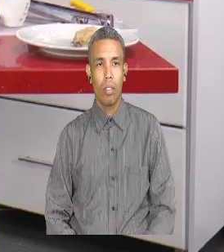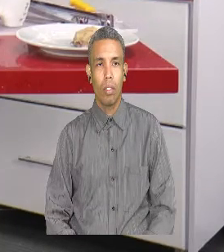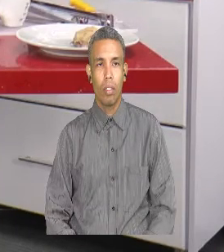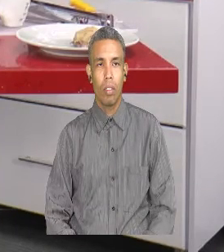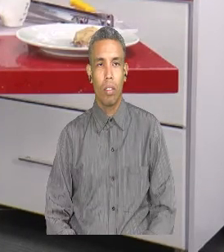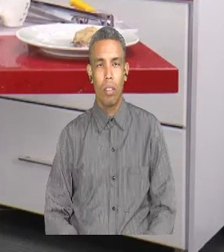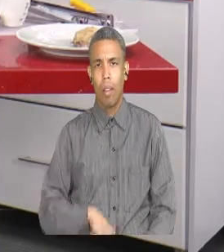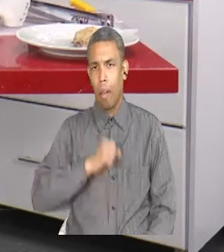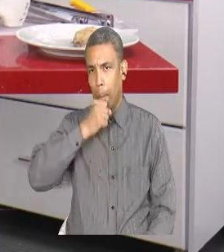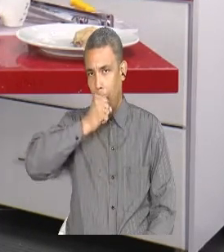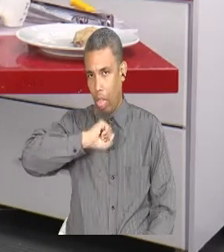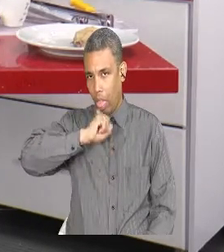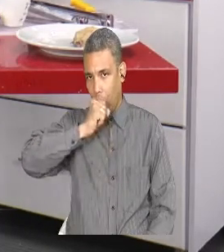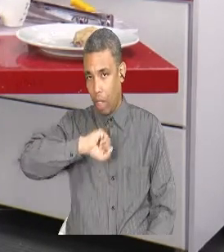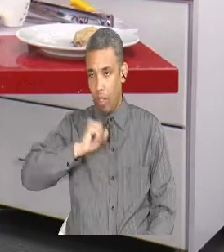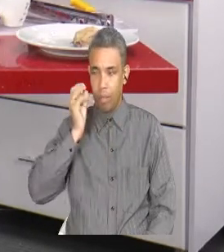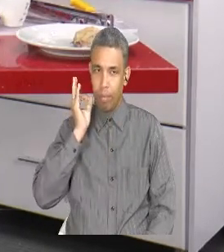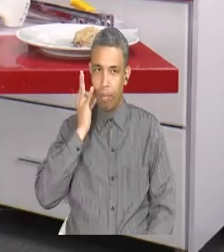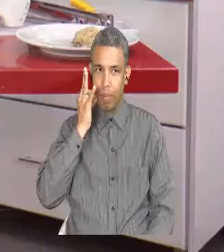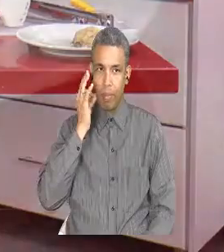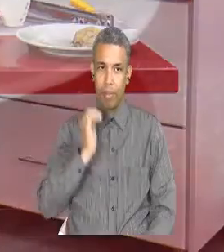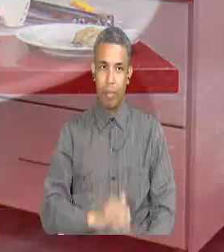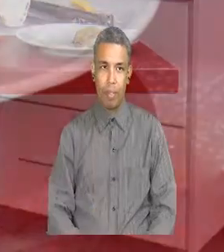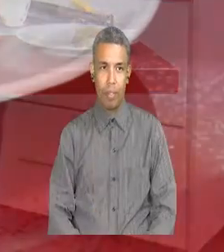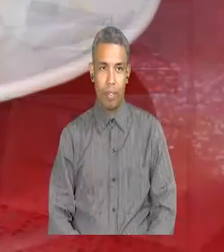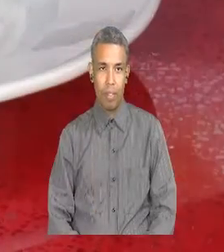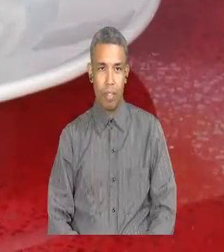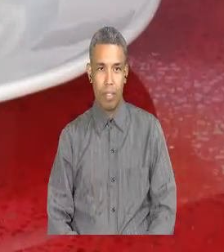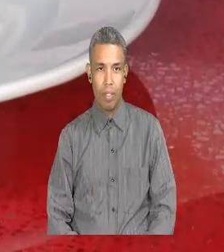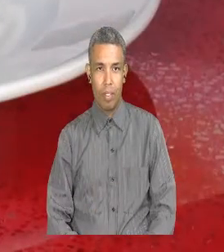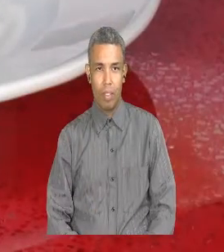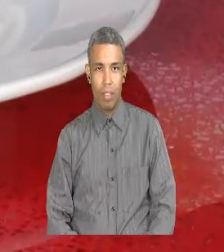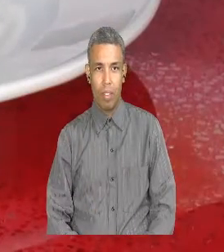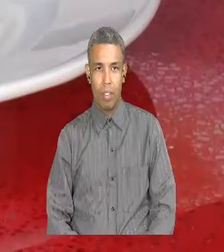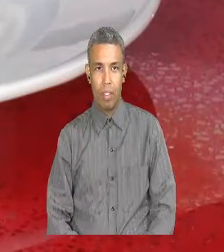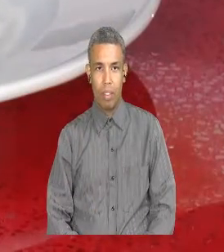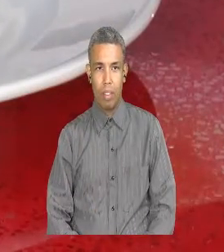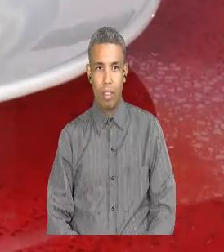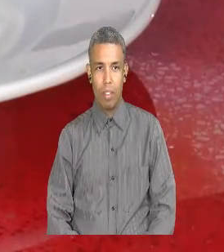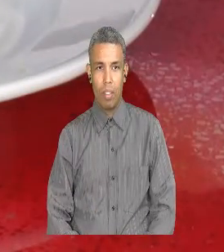delicioso postre de helado frito.